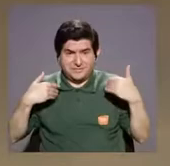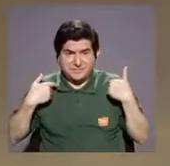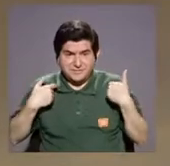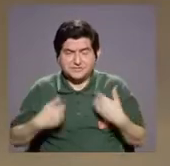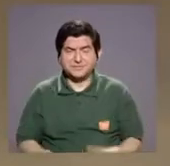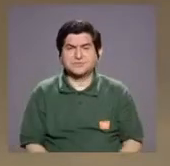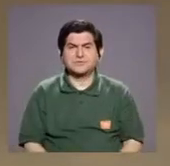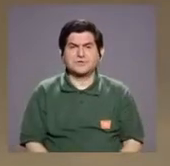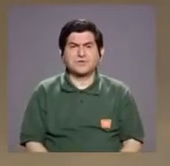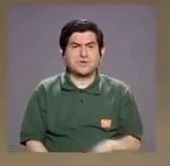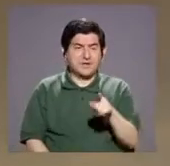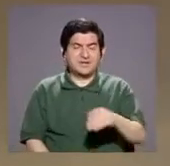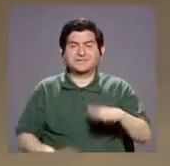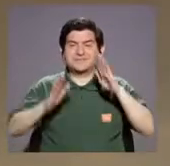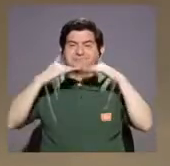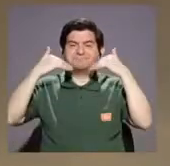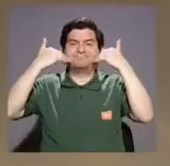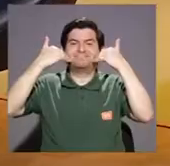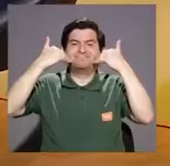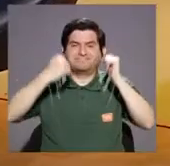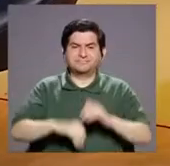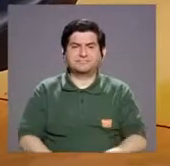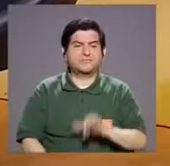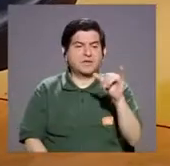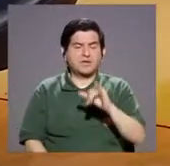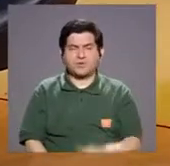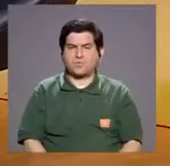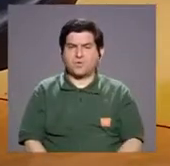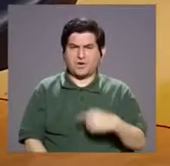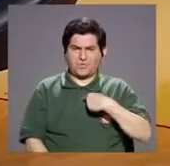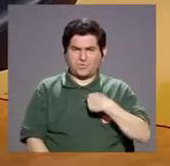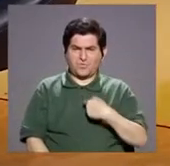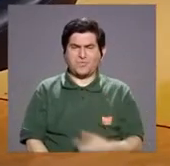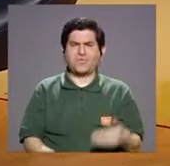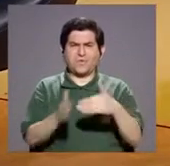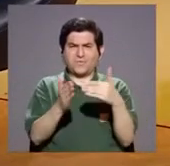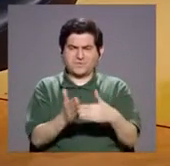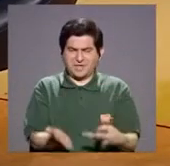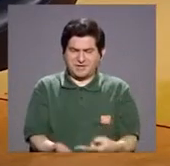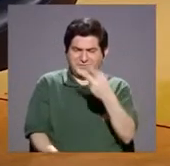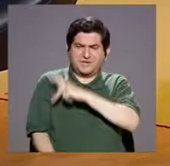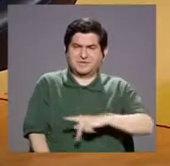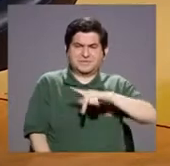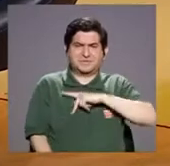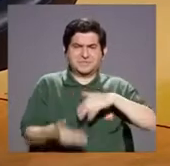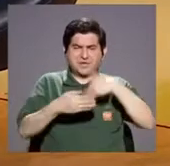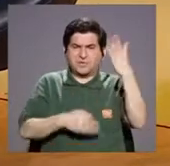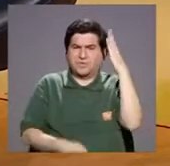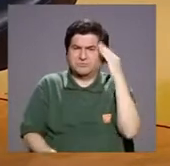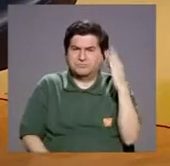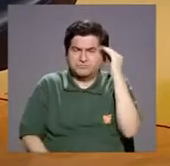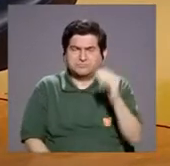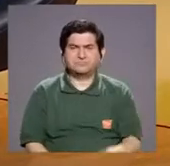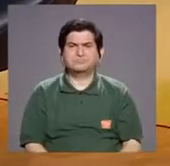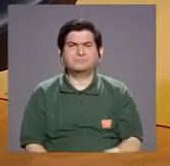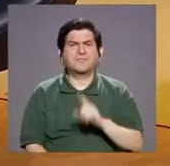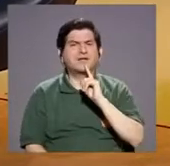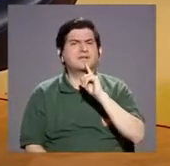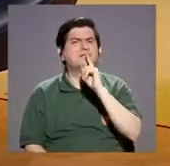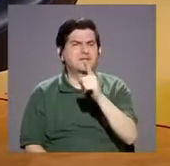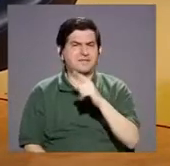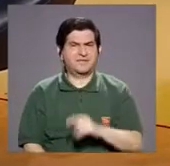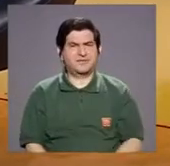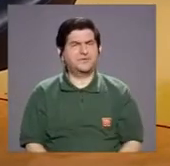una tremenda sonrisa y que es como una reivindicación personal después de lo vivido déjeme decirle que